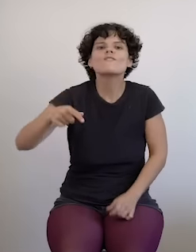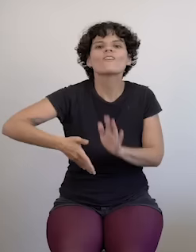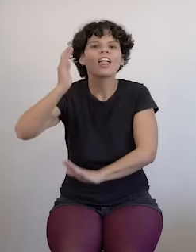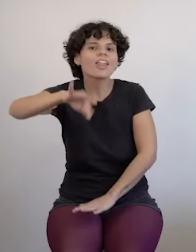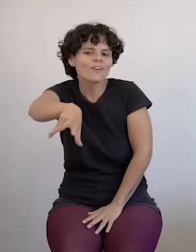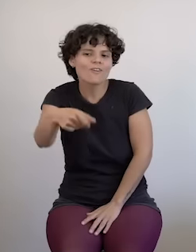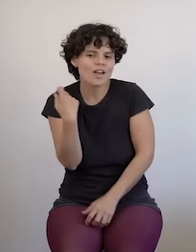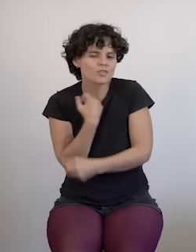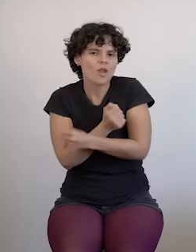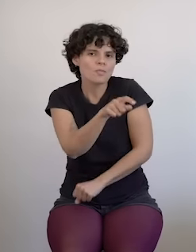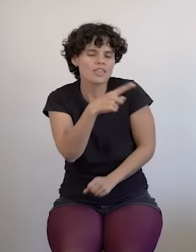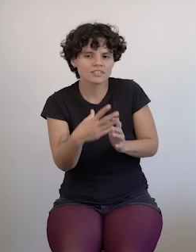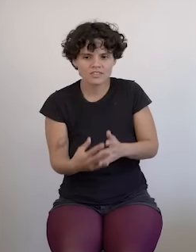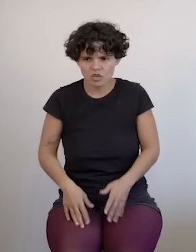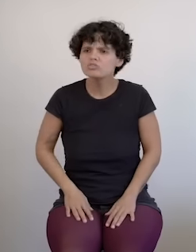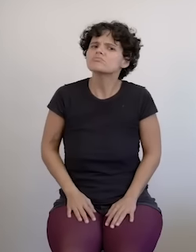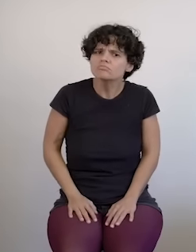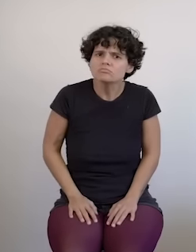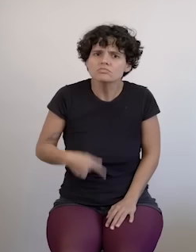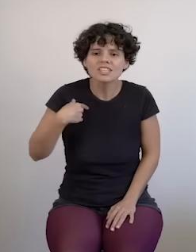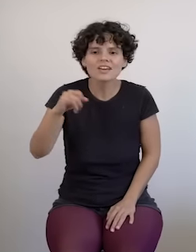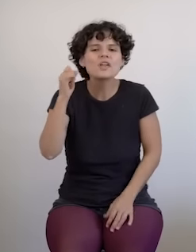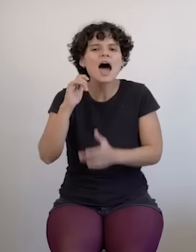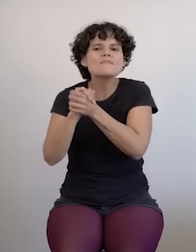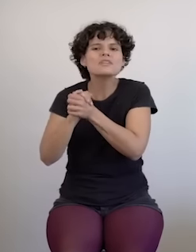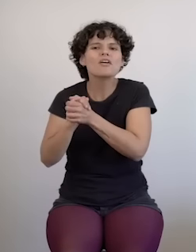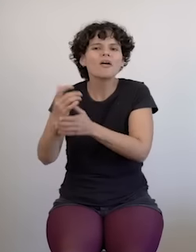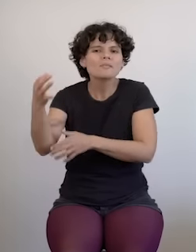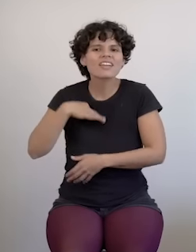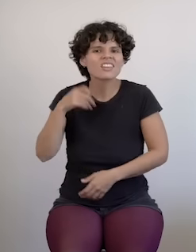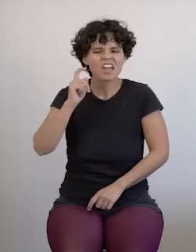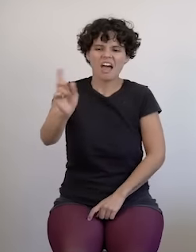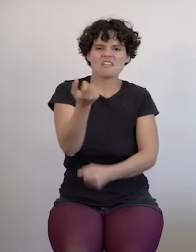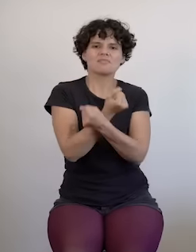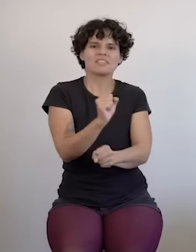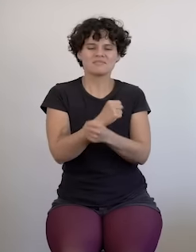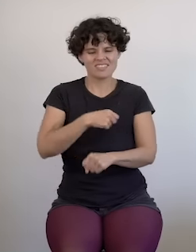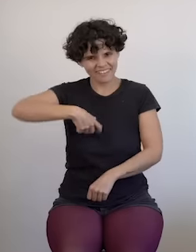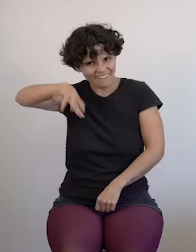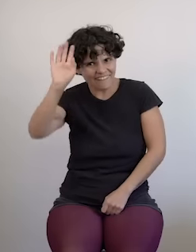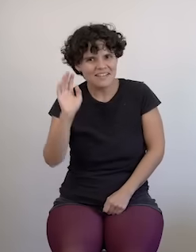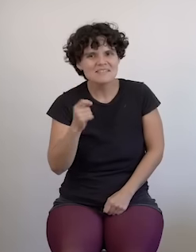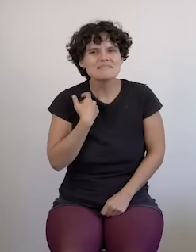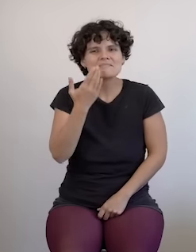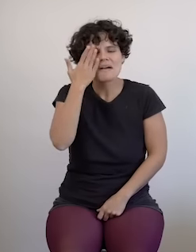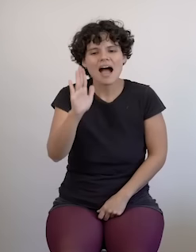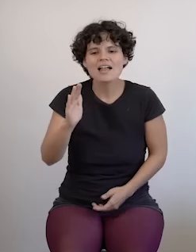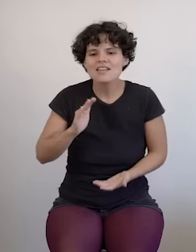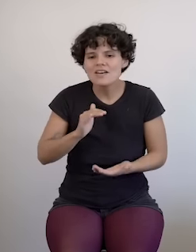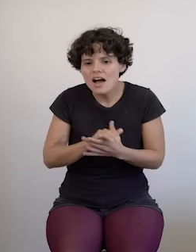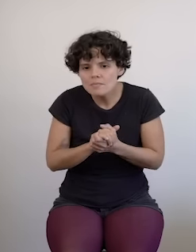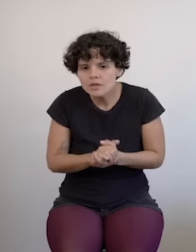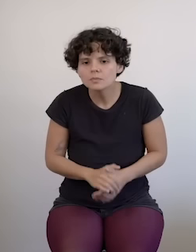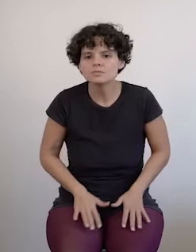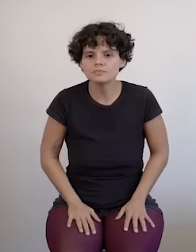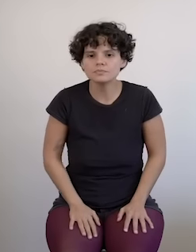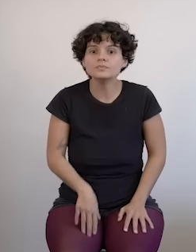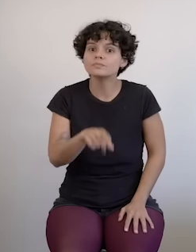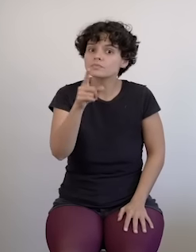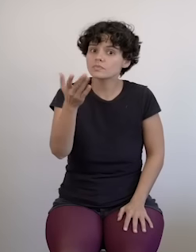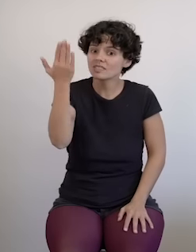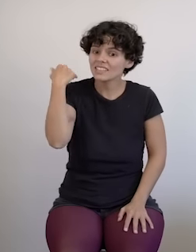vaya, digo, estoy puro robar, ¿qué sé? Ah, oh, puta, qué pulento. Puta, que necesitaba un amigo así, weón. Pero ahí está la historia del.